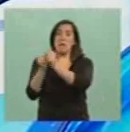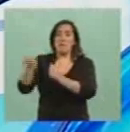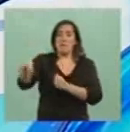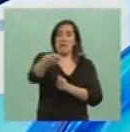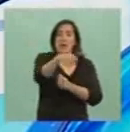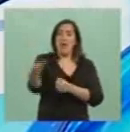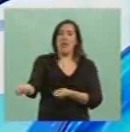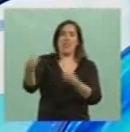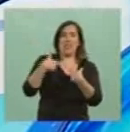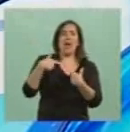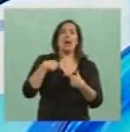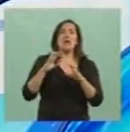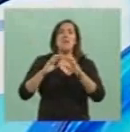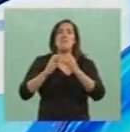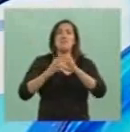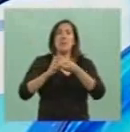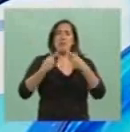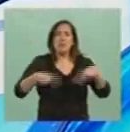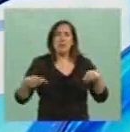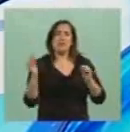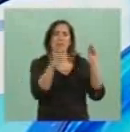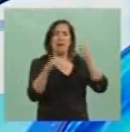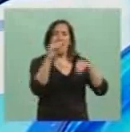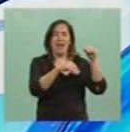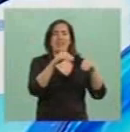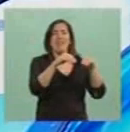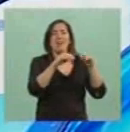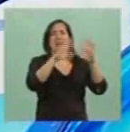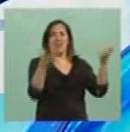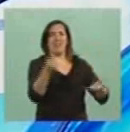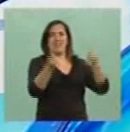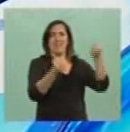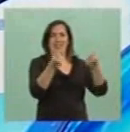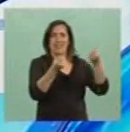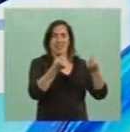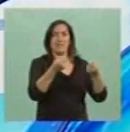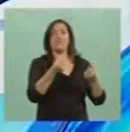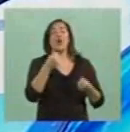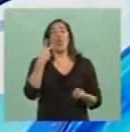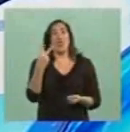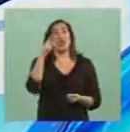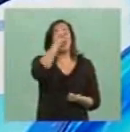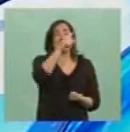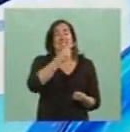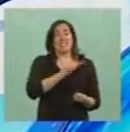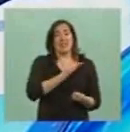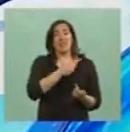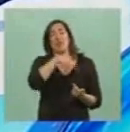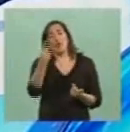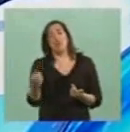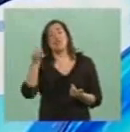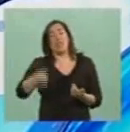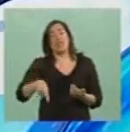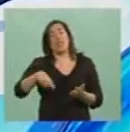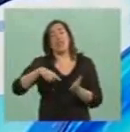cuales 6 están radicadas en la provincia de Buenos Aires también, 2 en Santa Fe y 1 en